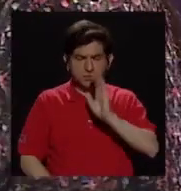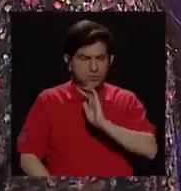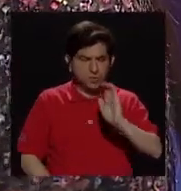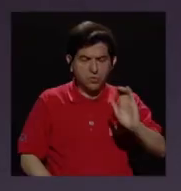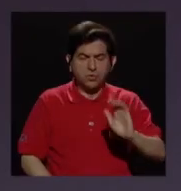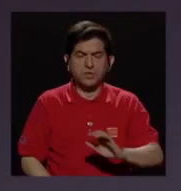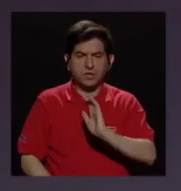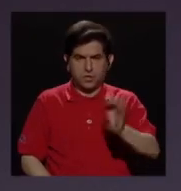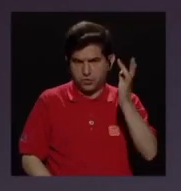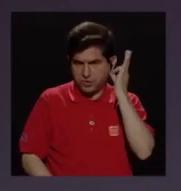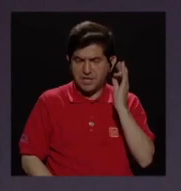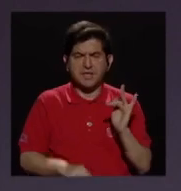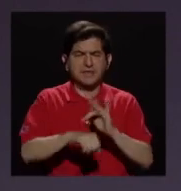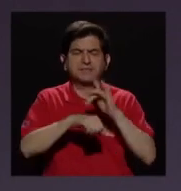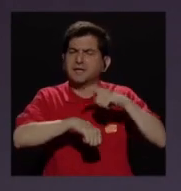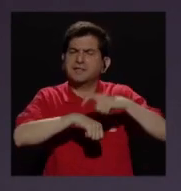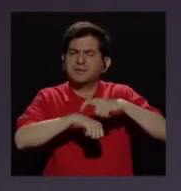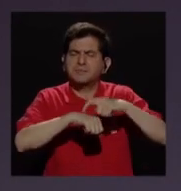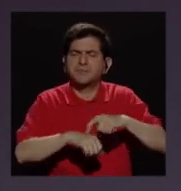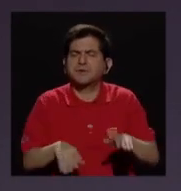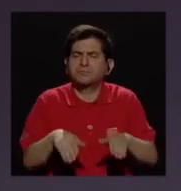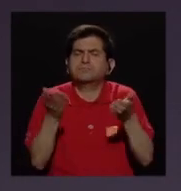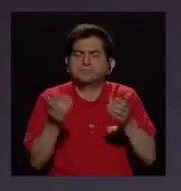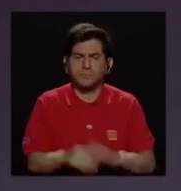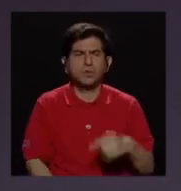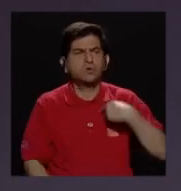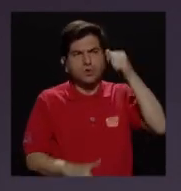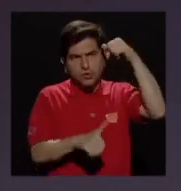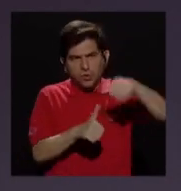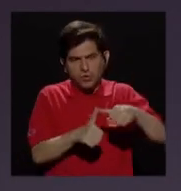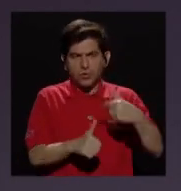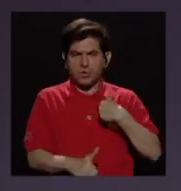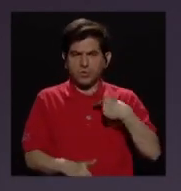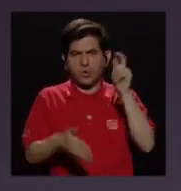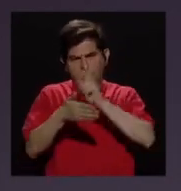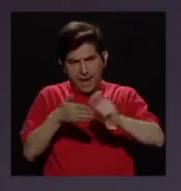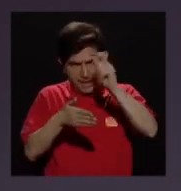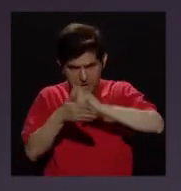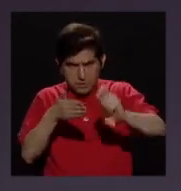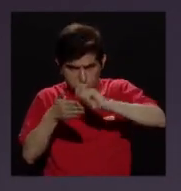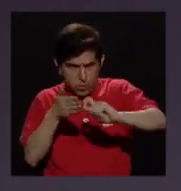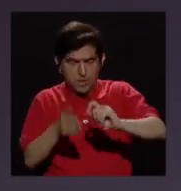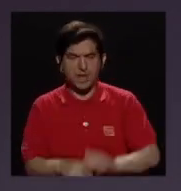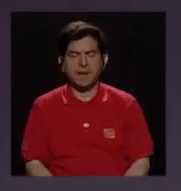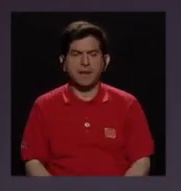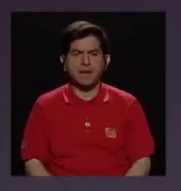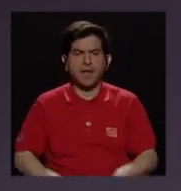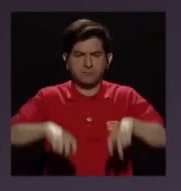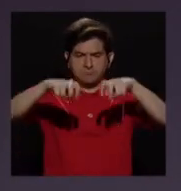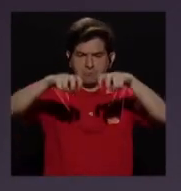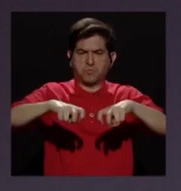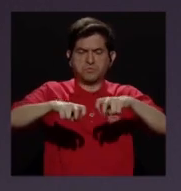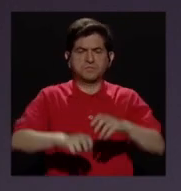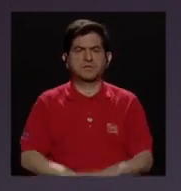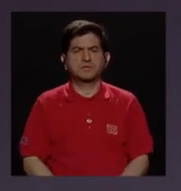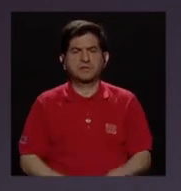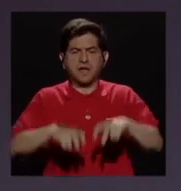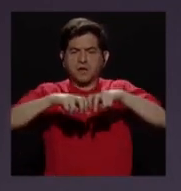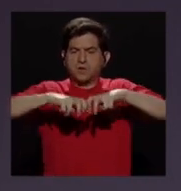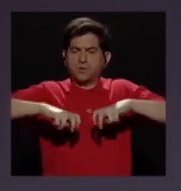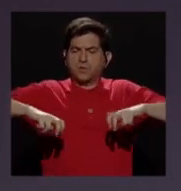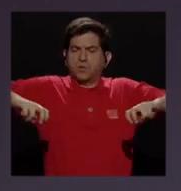desde edades tempranas. Bueno, yo me acuerdo que cuando ya estaba en la escuela, nos sentaban como en una media